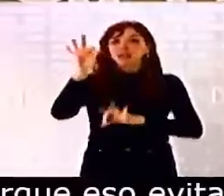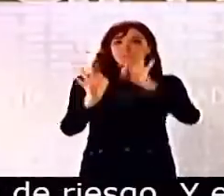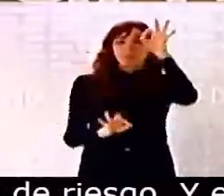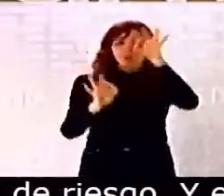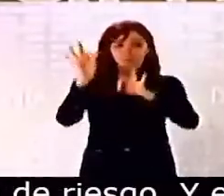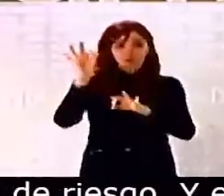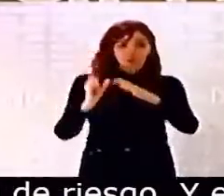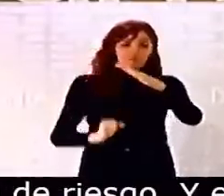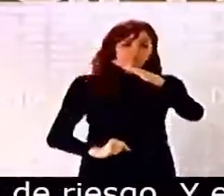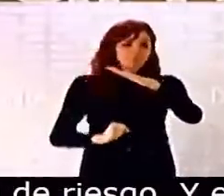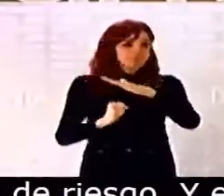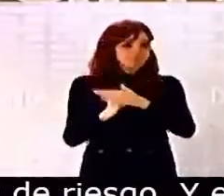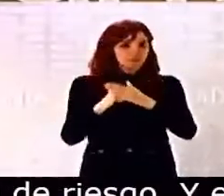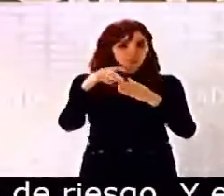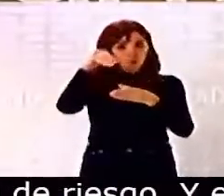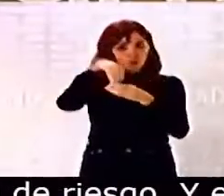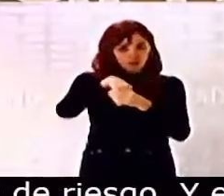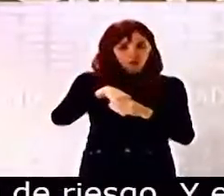lo permitido.